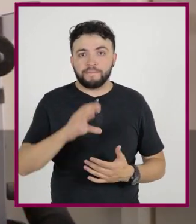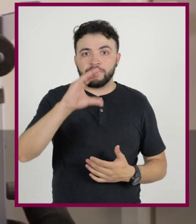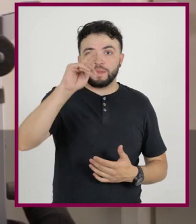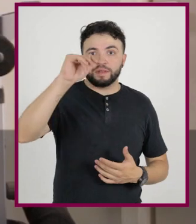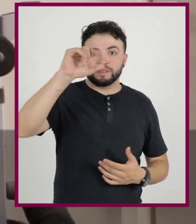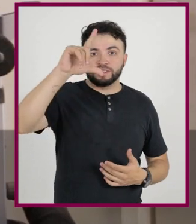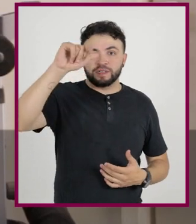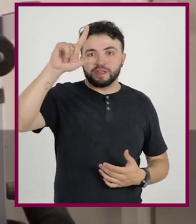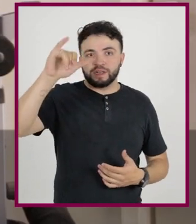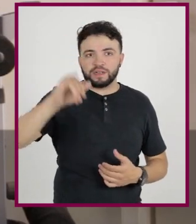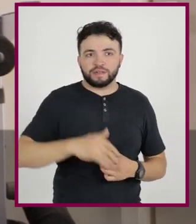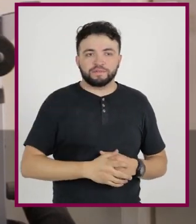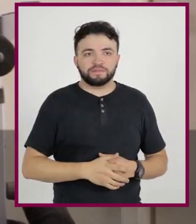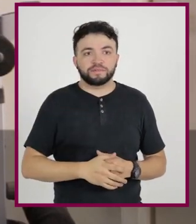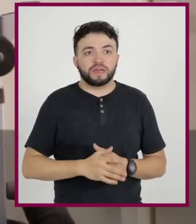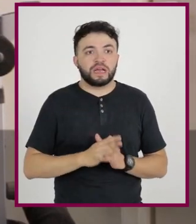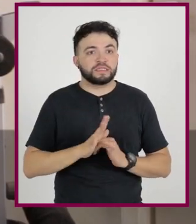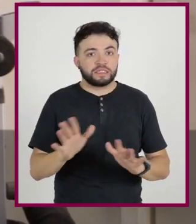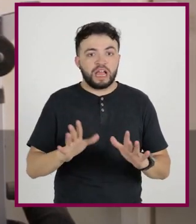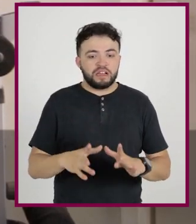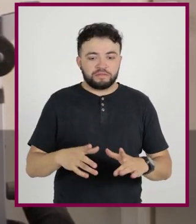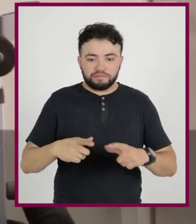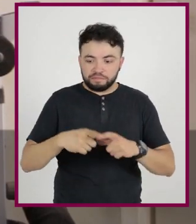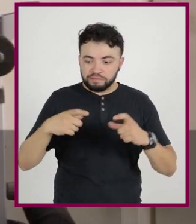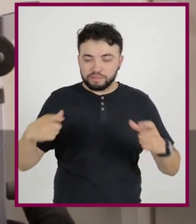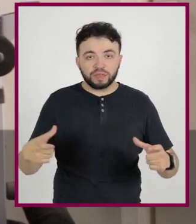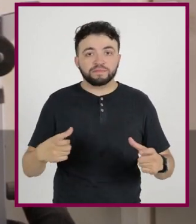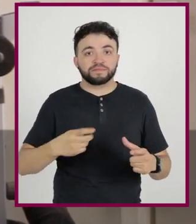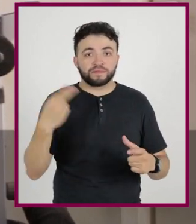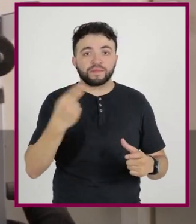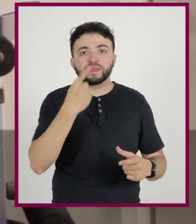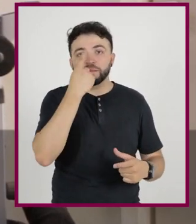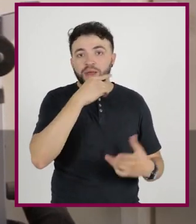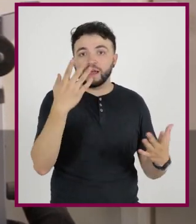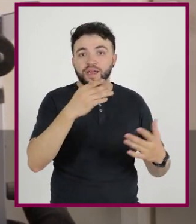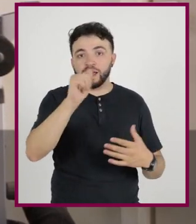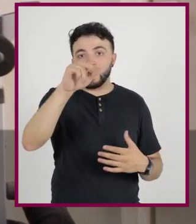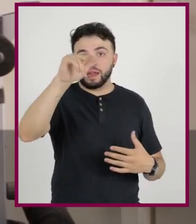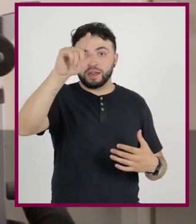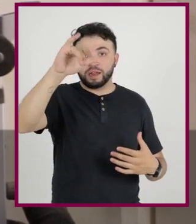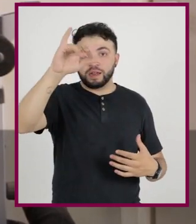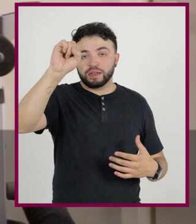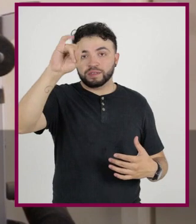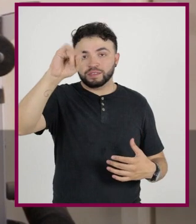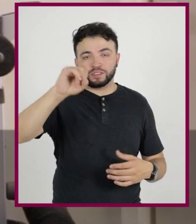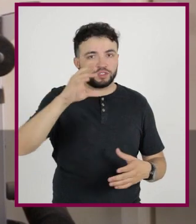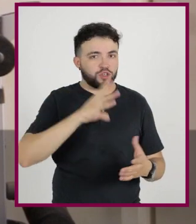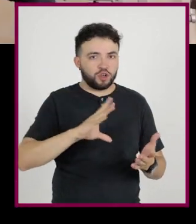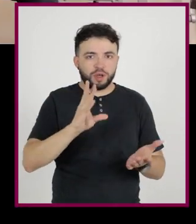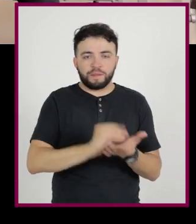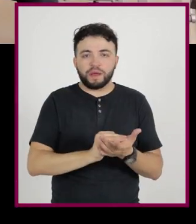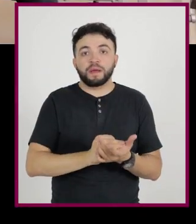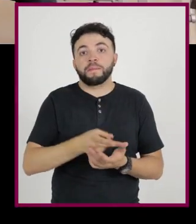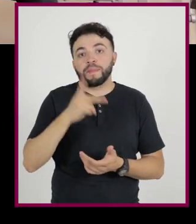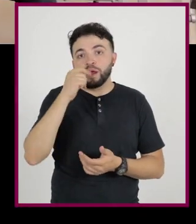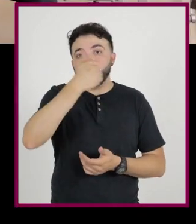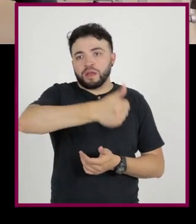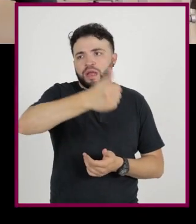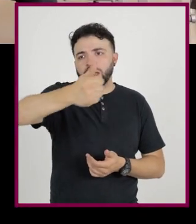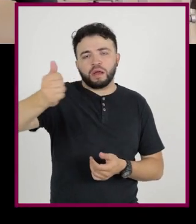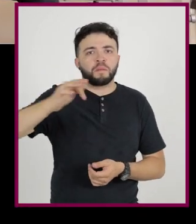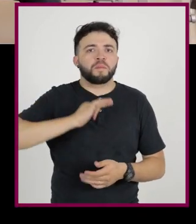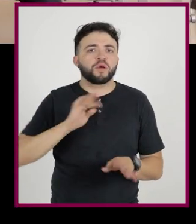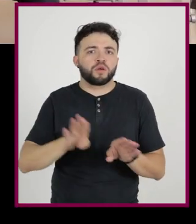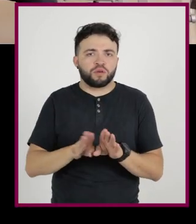Citlali María Genoveva de los Remedios. Hemos abarcado los elementos necesarios para hacer un análisis completo, aunque cada uno